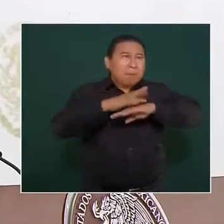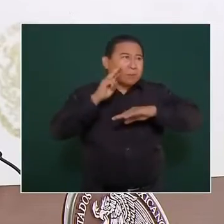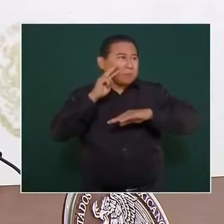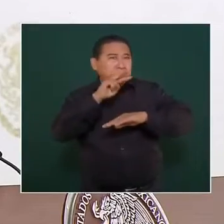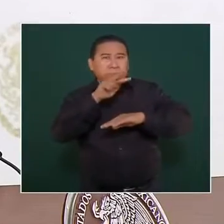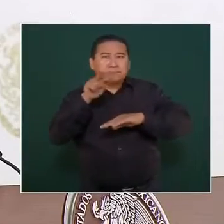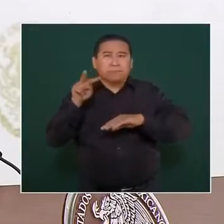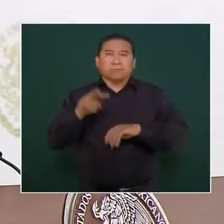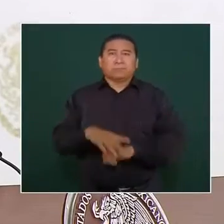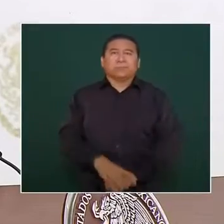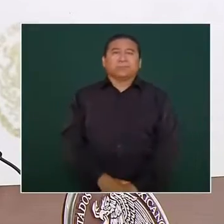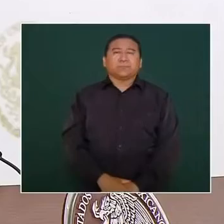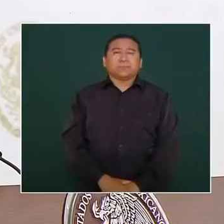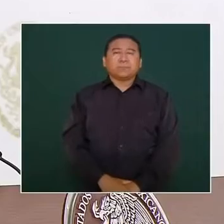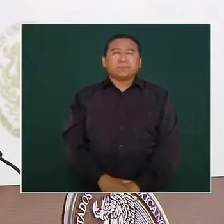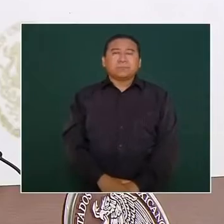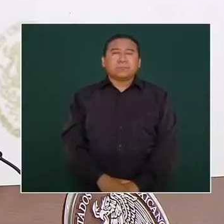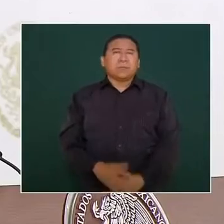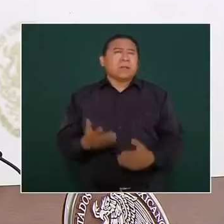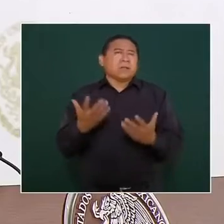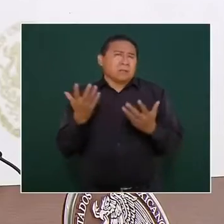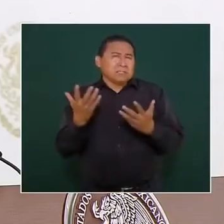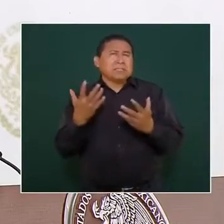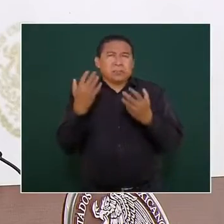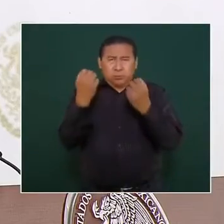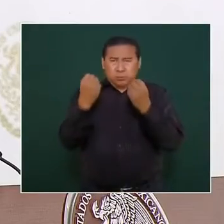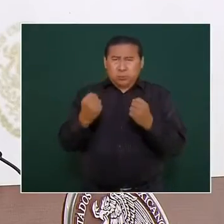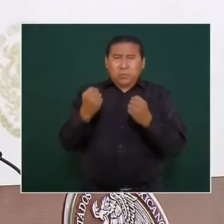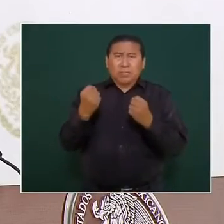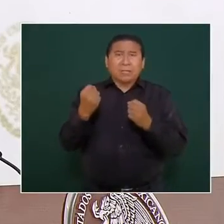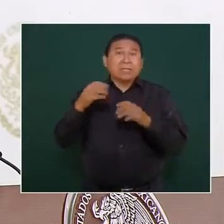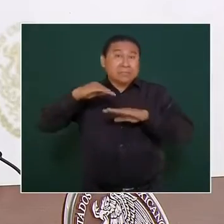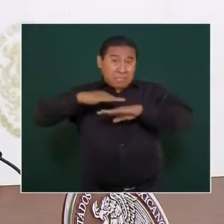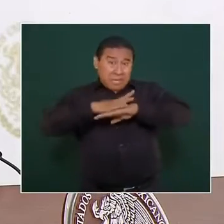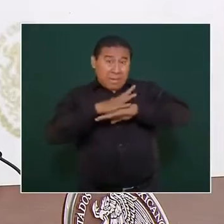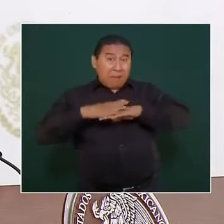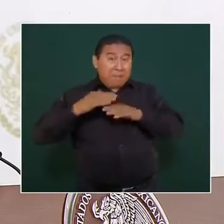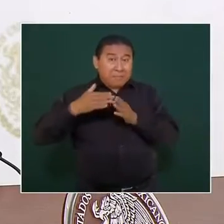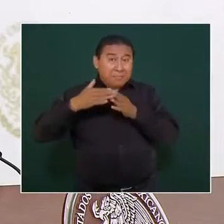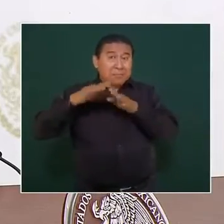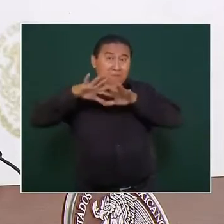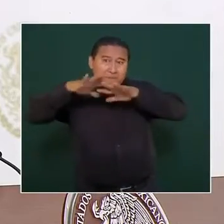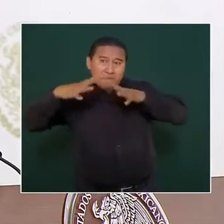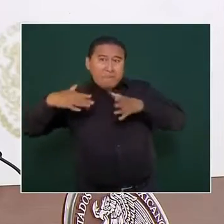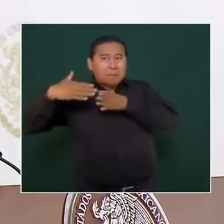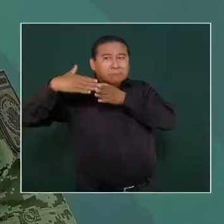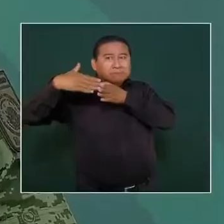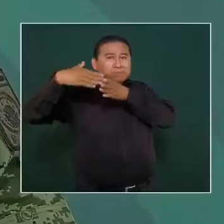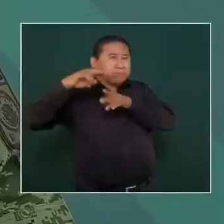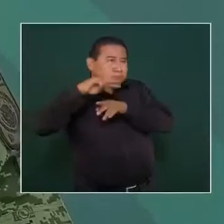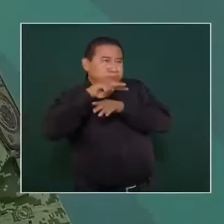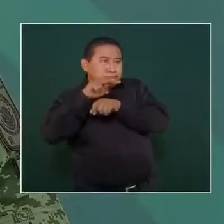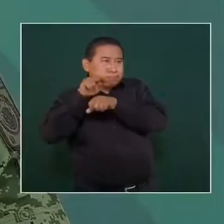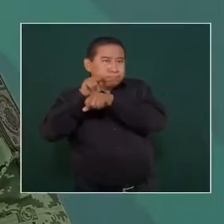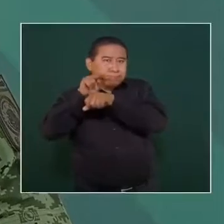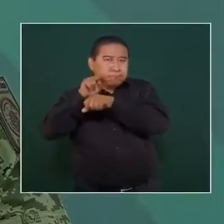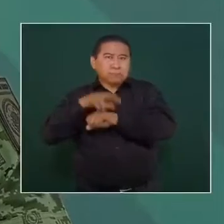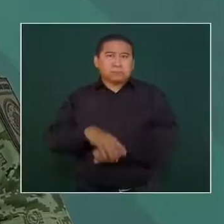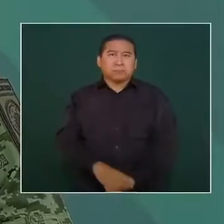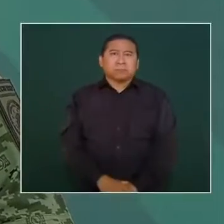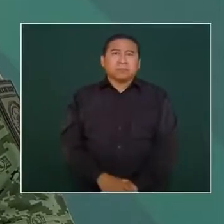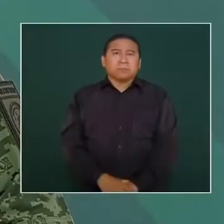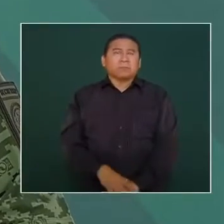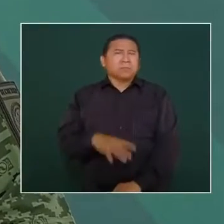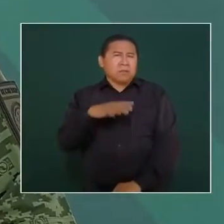sobre o generar la seguridad desde la playa o desde el mar hacia la playa, porque ha